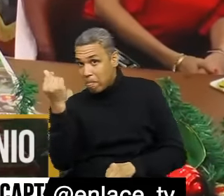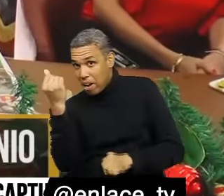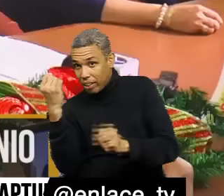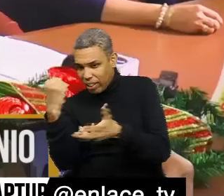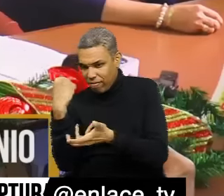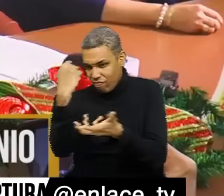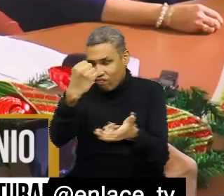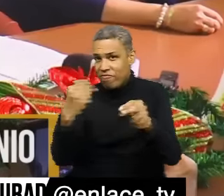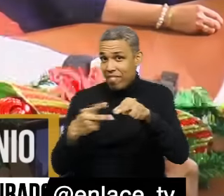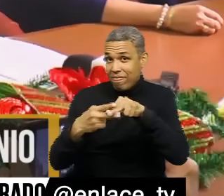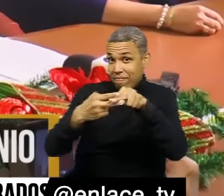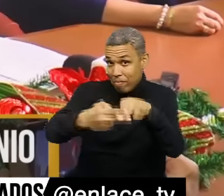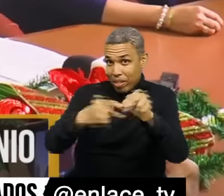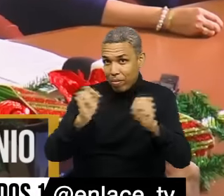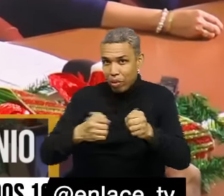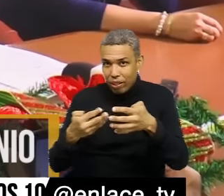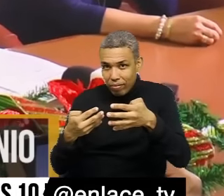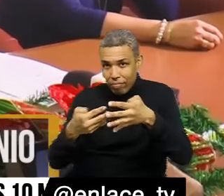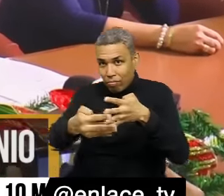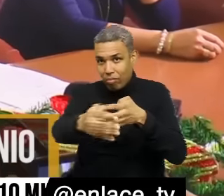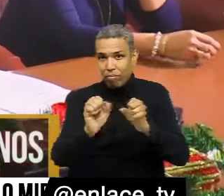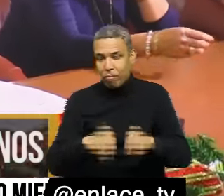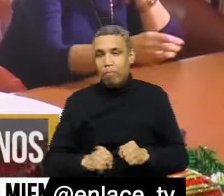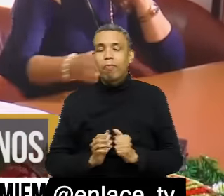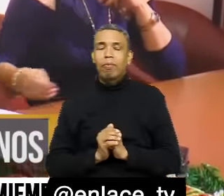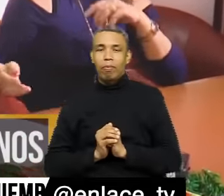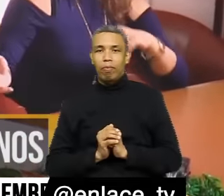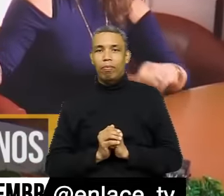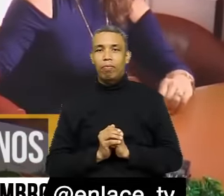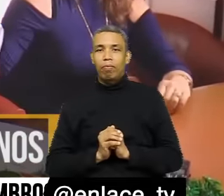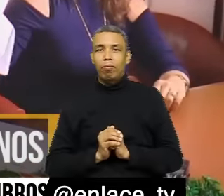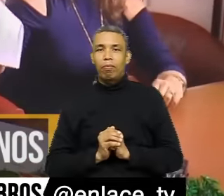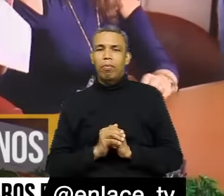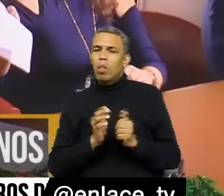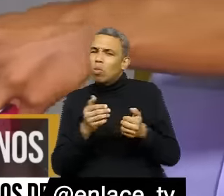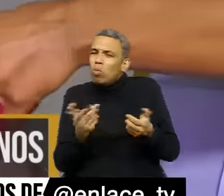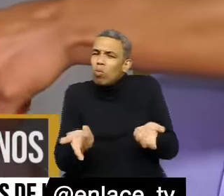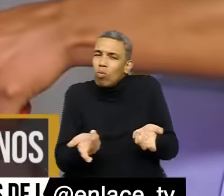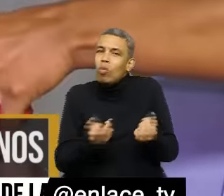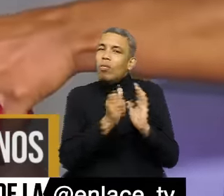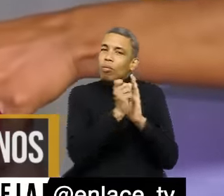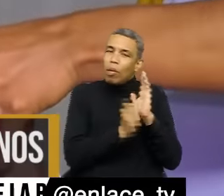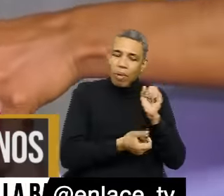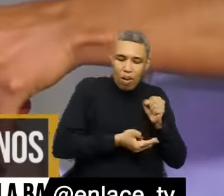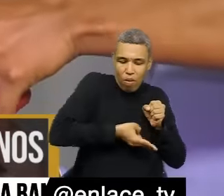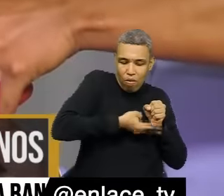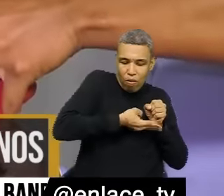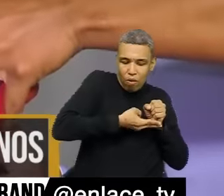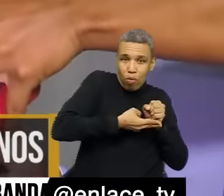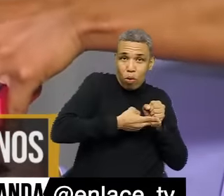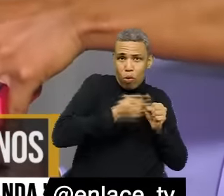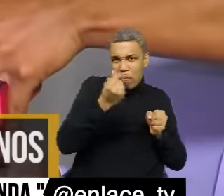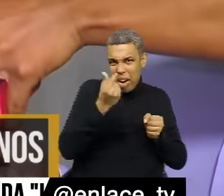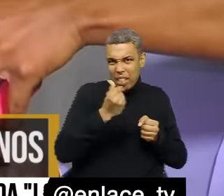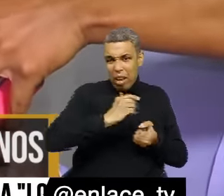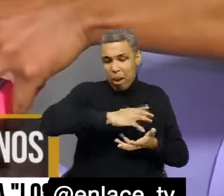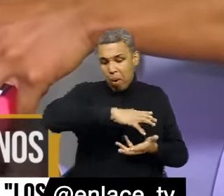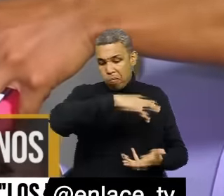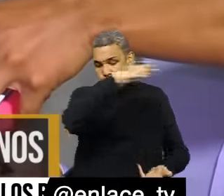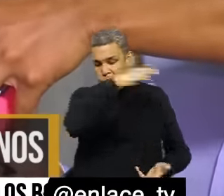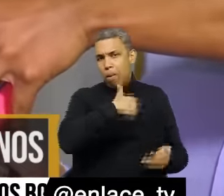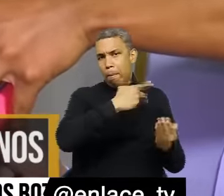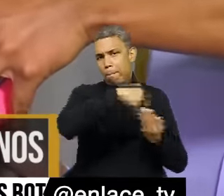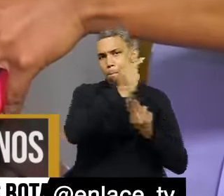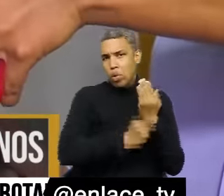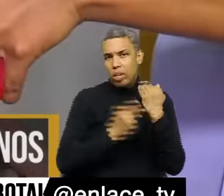da gracias, según el mandatario, al Fondo Nacional de Garantías para este sector de la ciudad. Para todos los proyectos